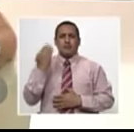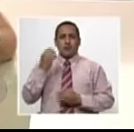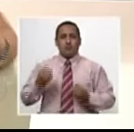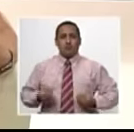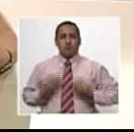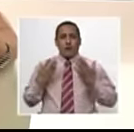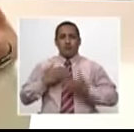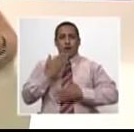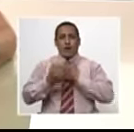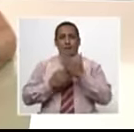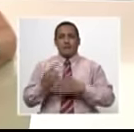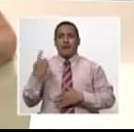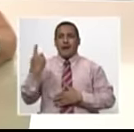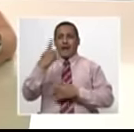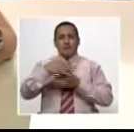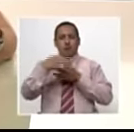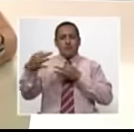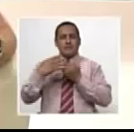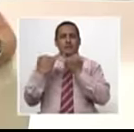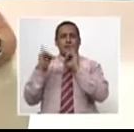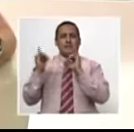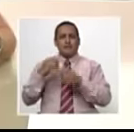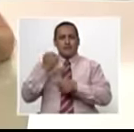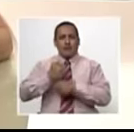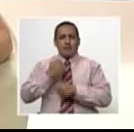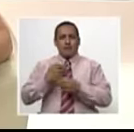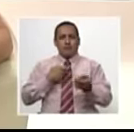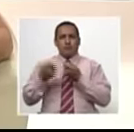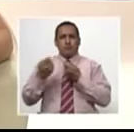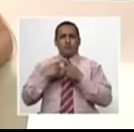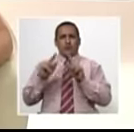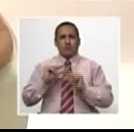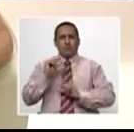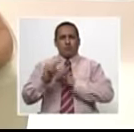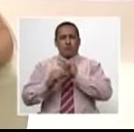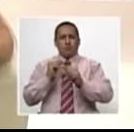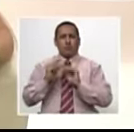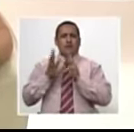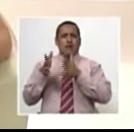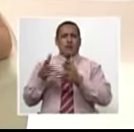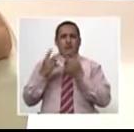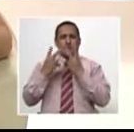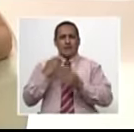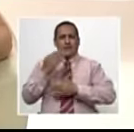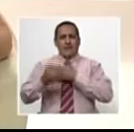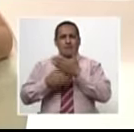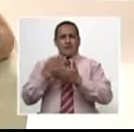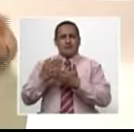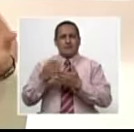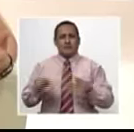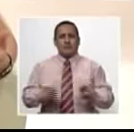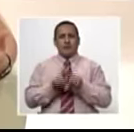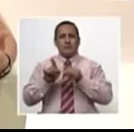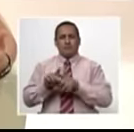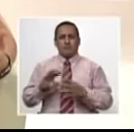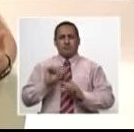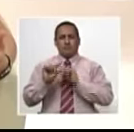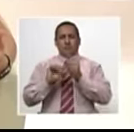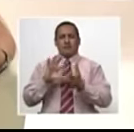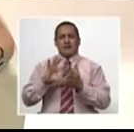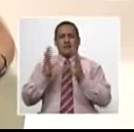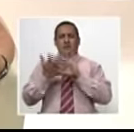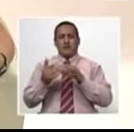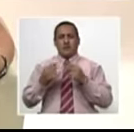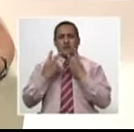ánimo, mucho ímpetu, pero que al parecer pues se fue dejando un poco a que avance a su ritmo y se ha decantado pues en lo